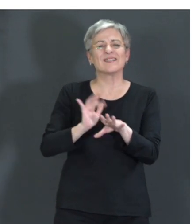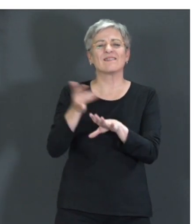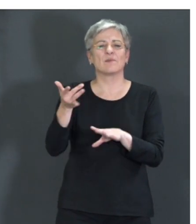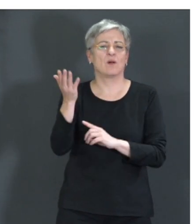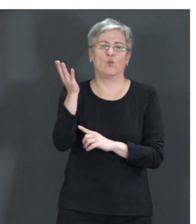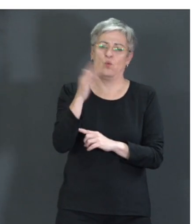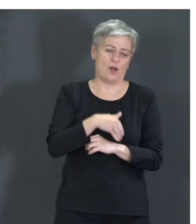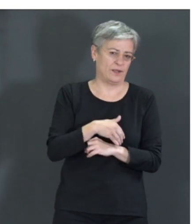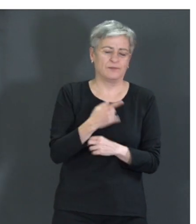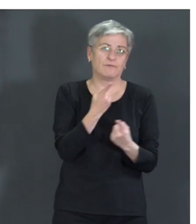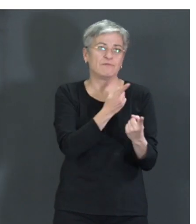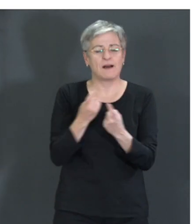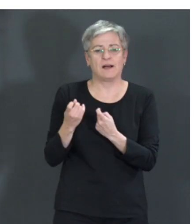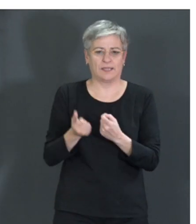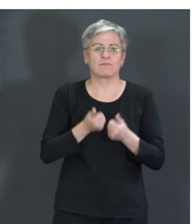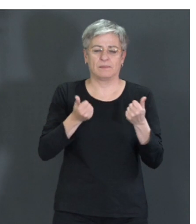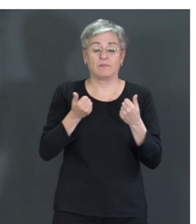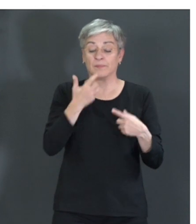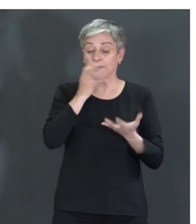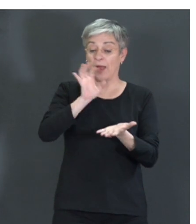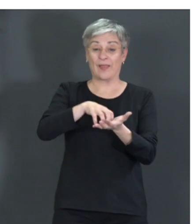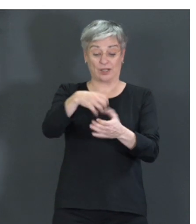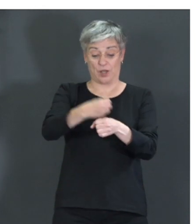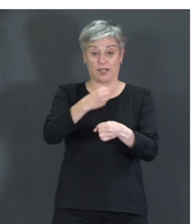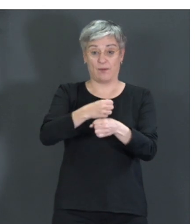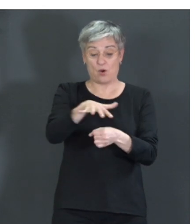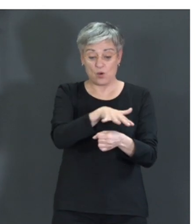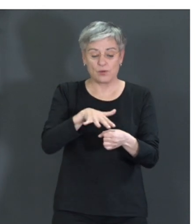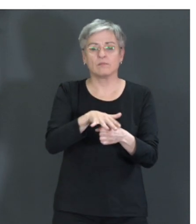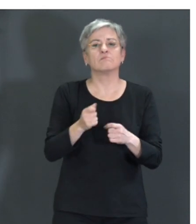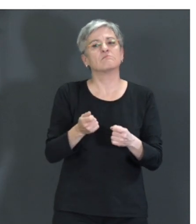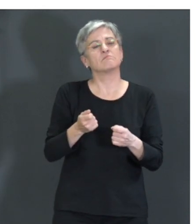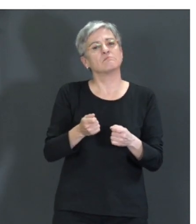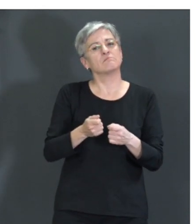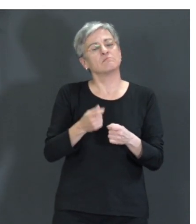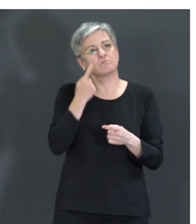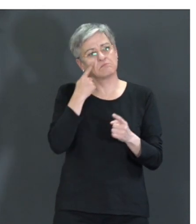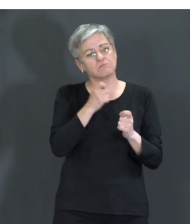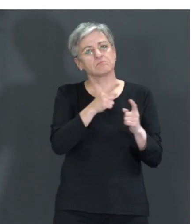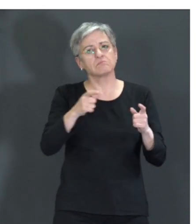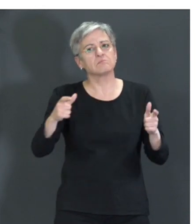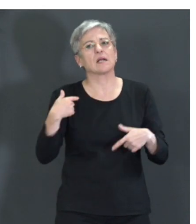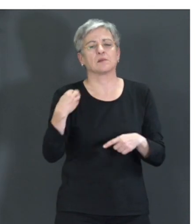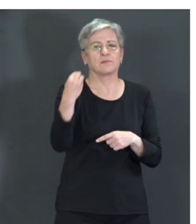sensibilidad. Entonces, sí que es verdad que los centros de trabajo cada vez más te van preguntando temas de